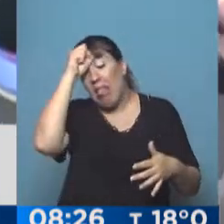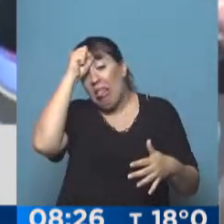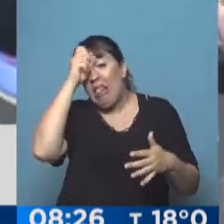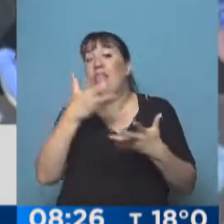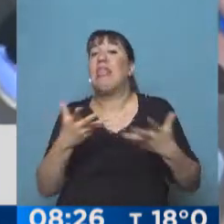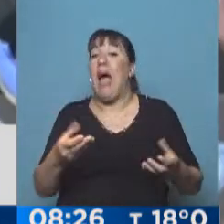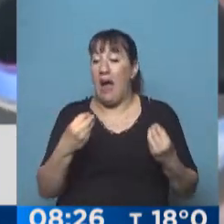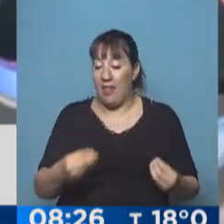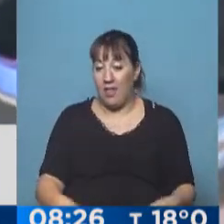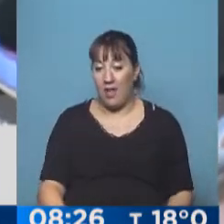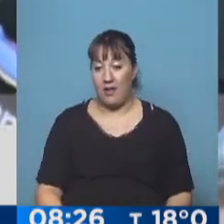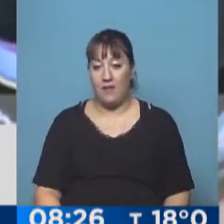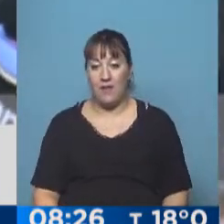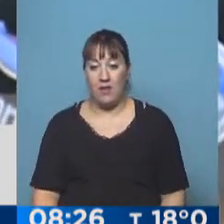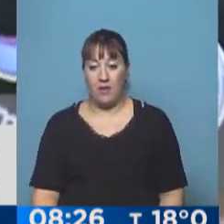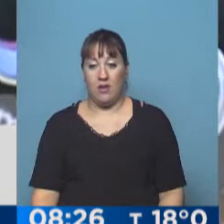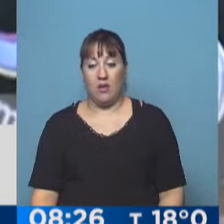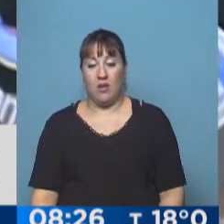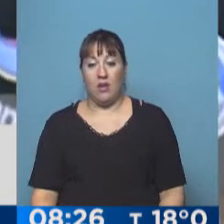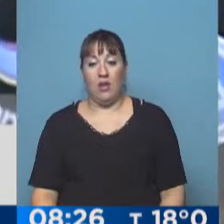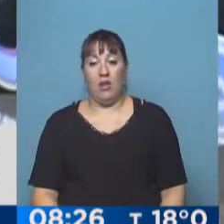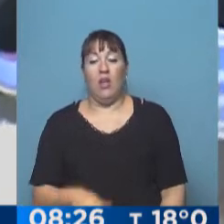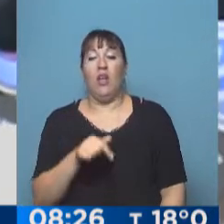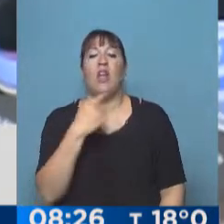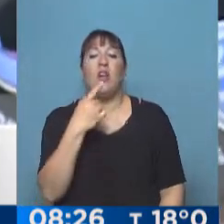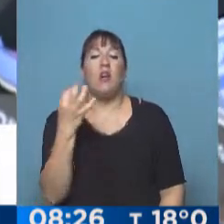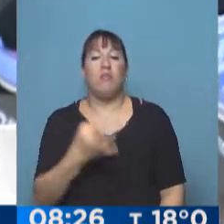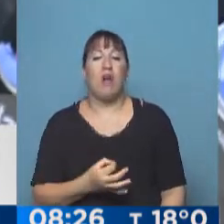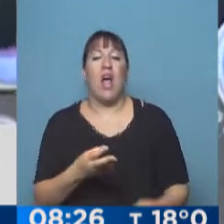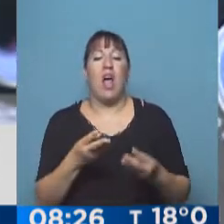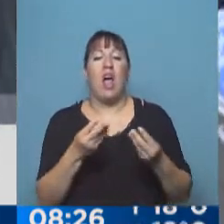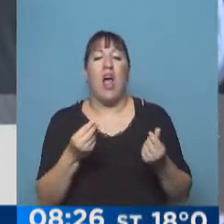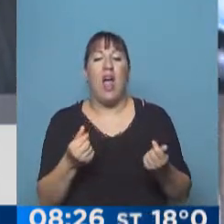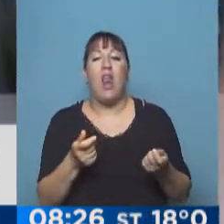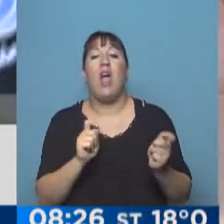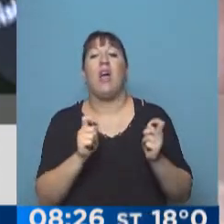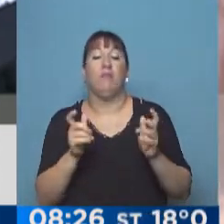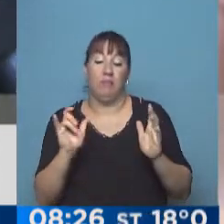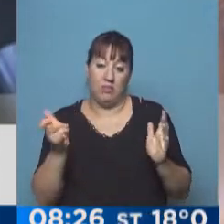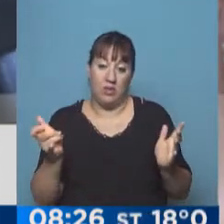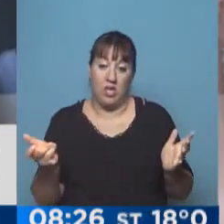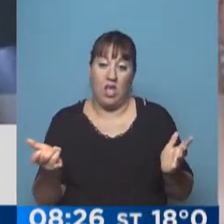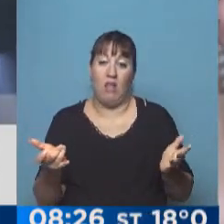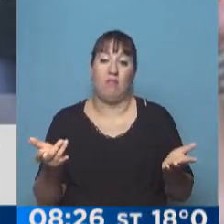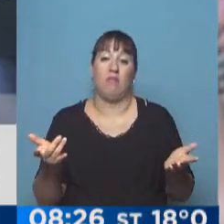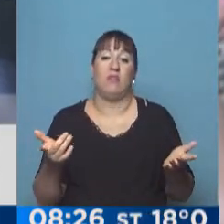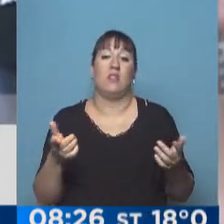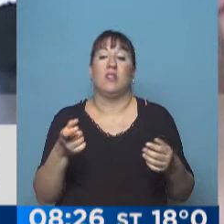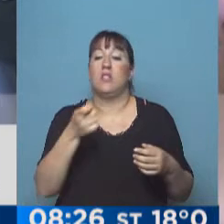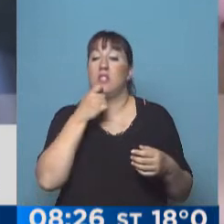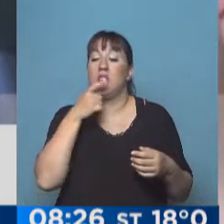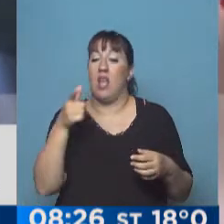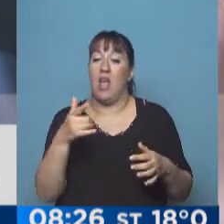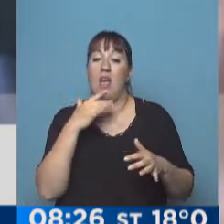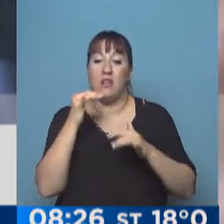nos dice que no pueden absorber el aumento de los harinas y evidentemente se va a trasladar a precio evidentemente no lo van a poder absorber si usted le está aplicando